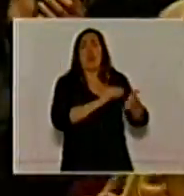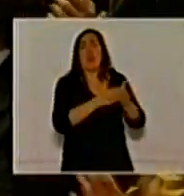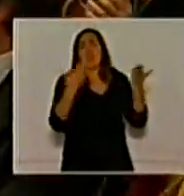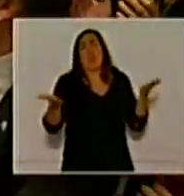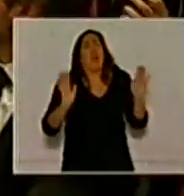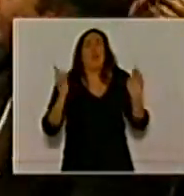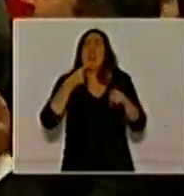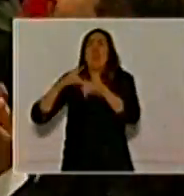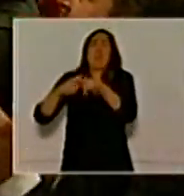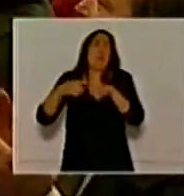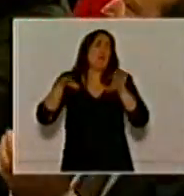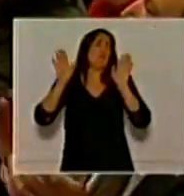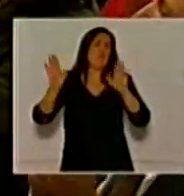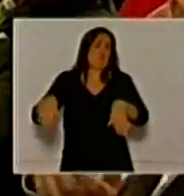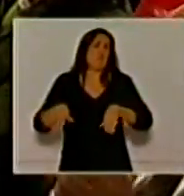lo que quieran.